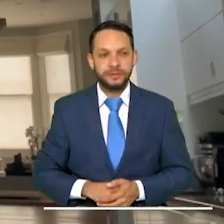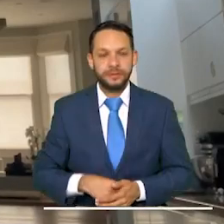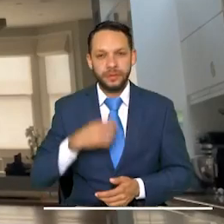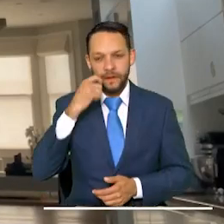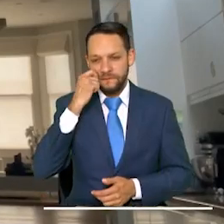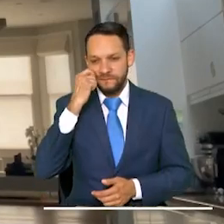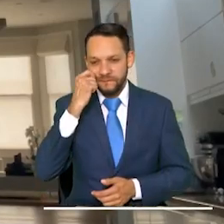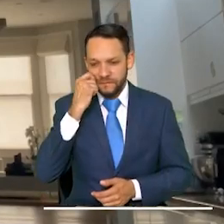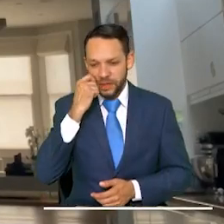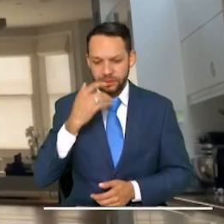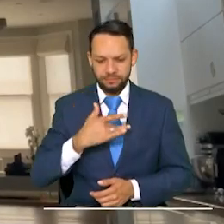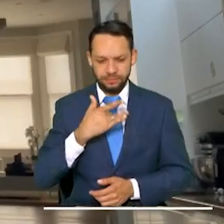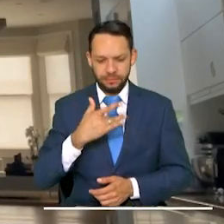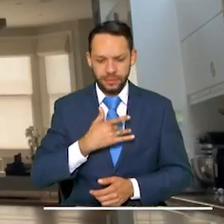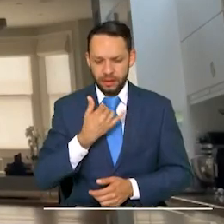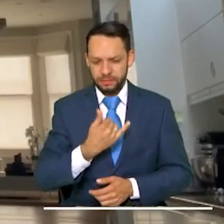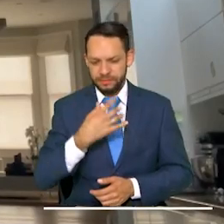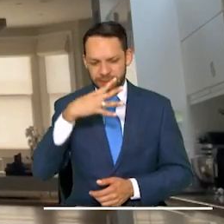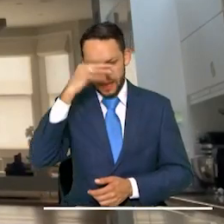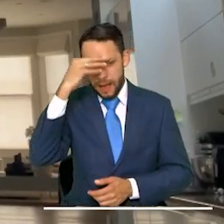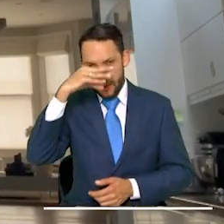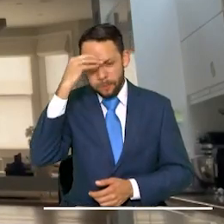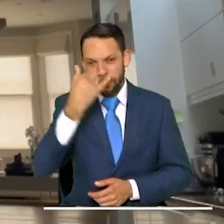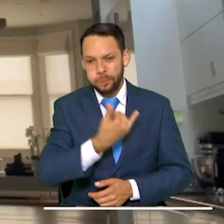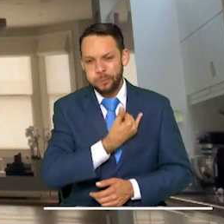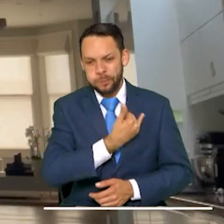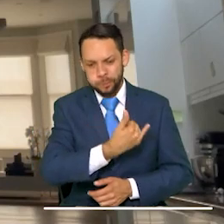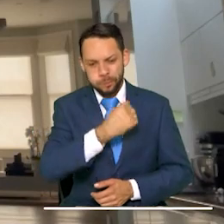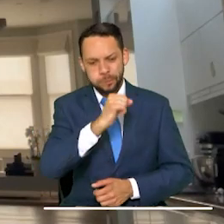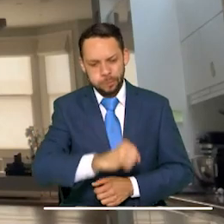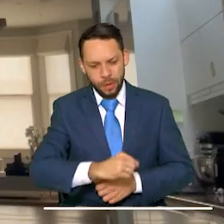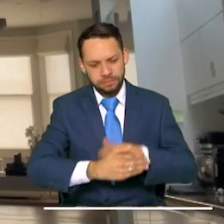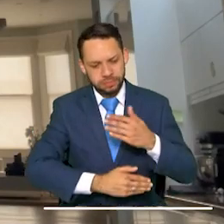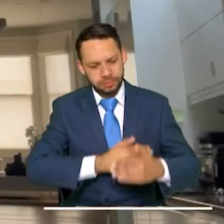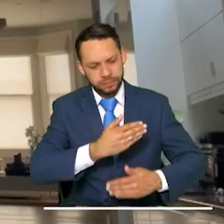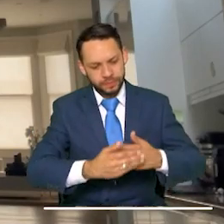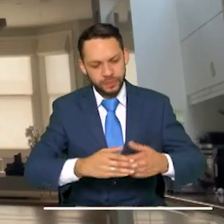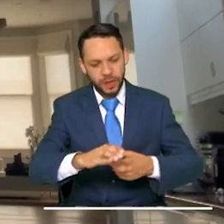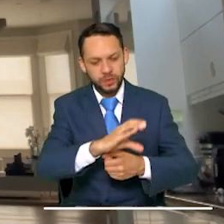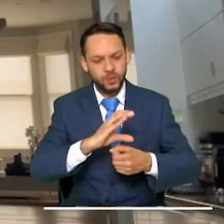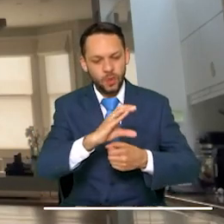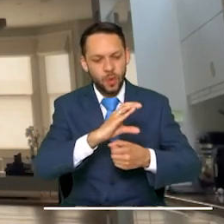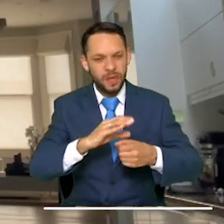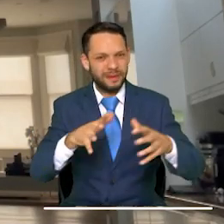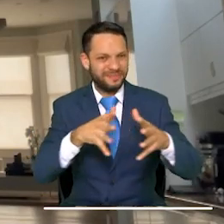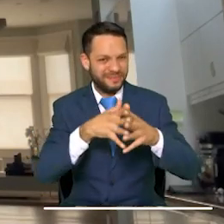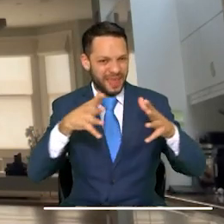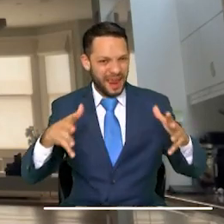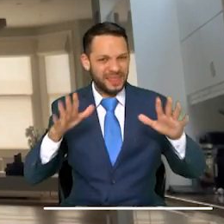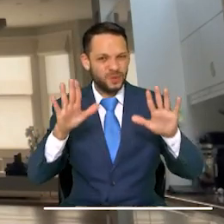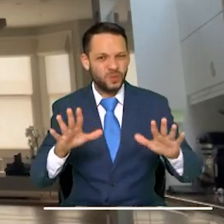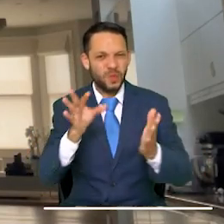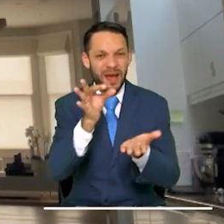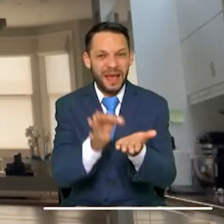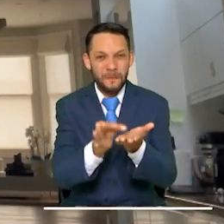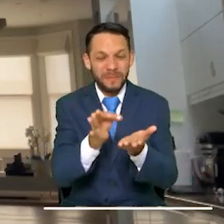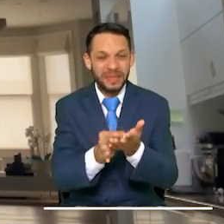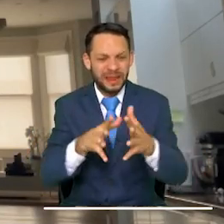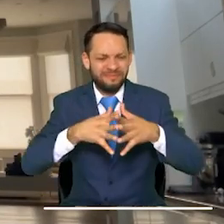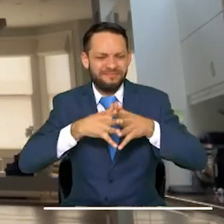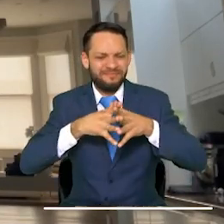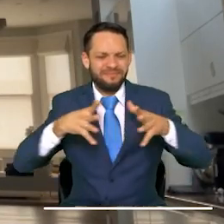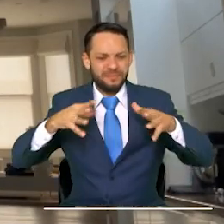reconociendo, y todo esto para contarles, que el vivir en ciudades grandes, en ciudades capitales, muchas veces